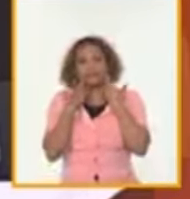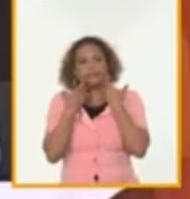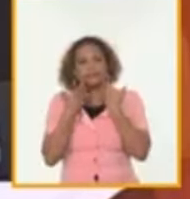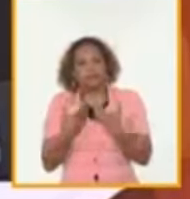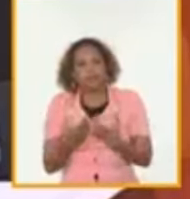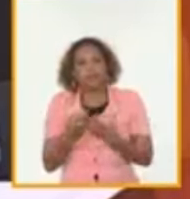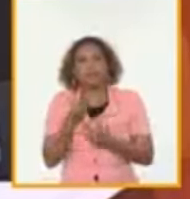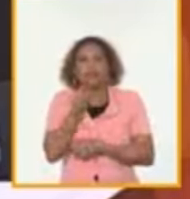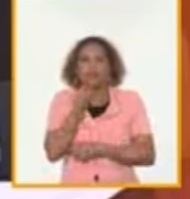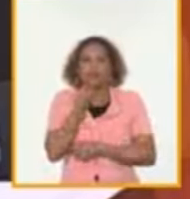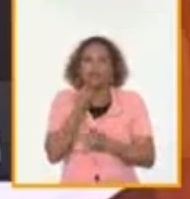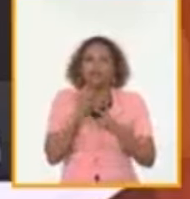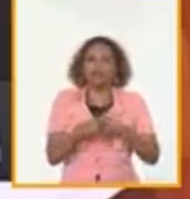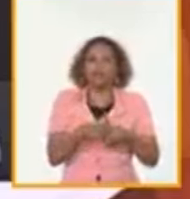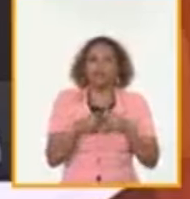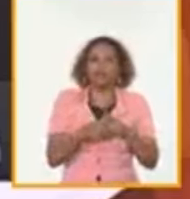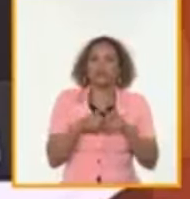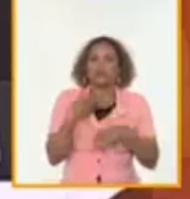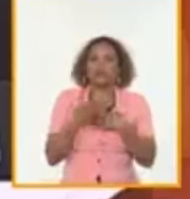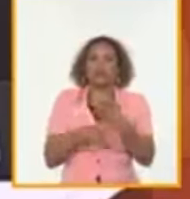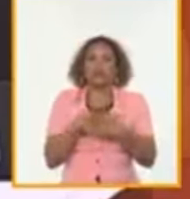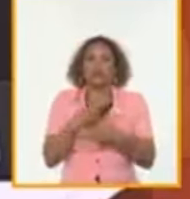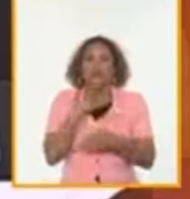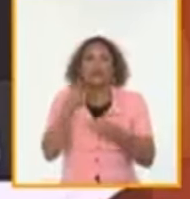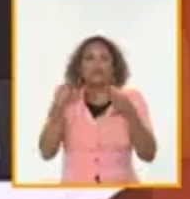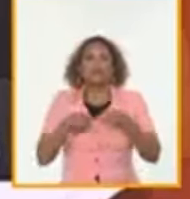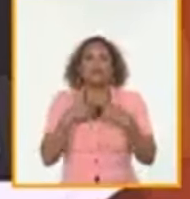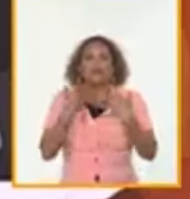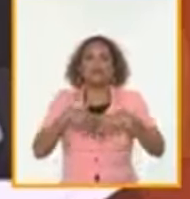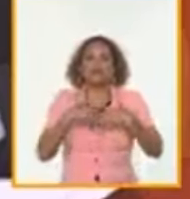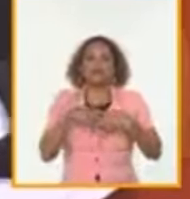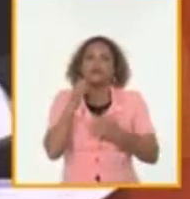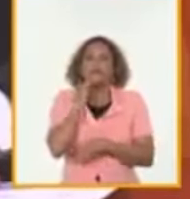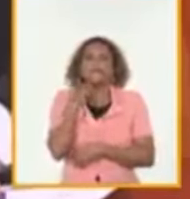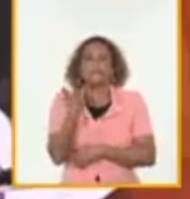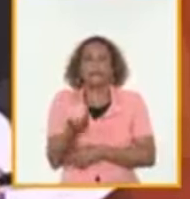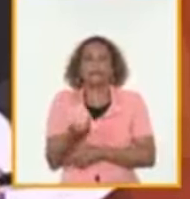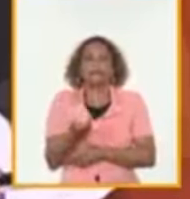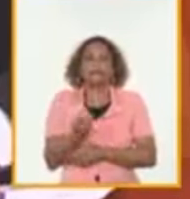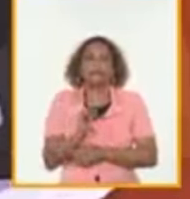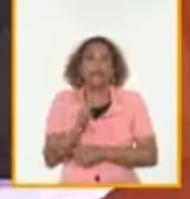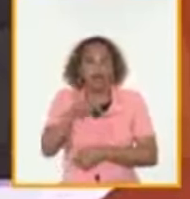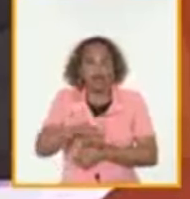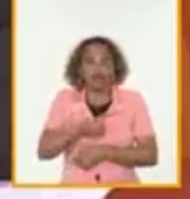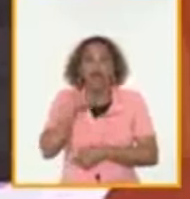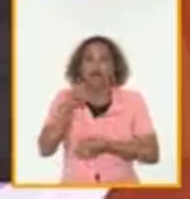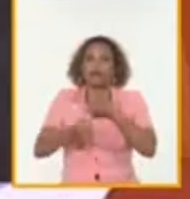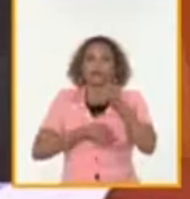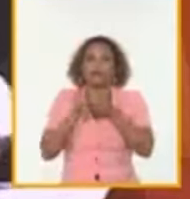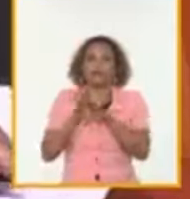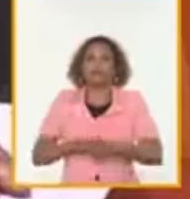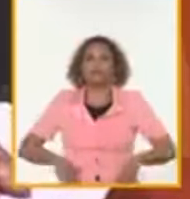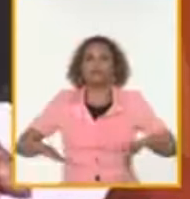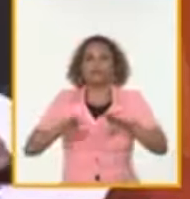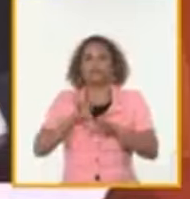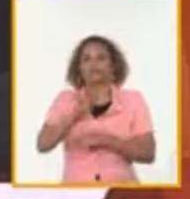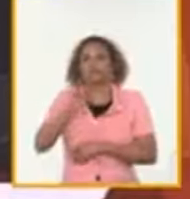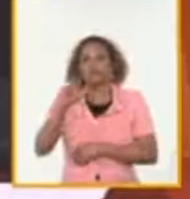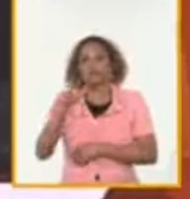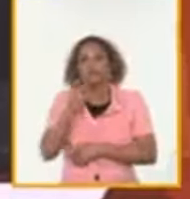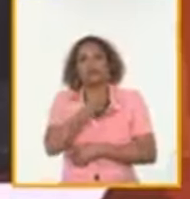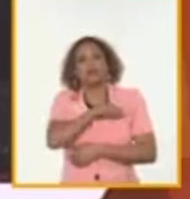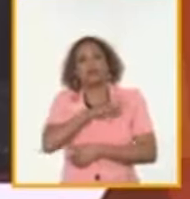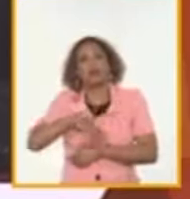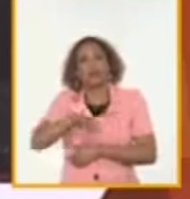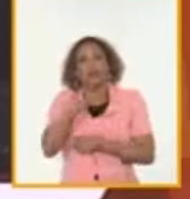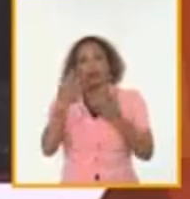puede ser la solución para estos problemas es producir más alimentos y de eso vamos a hablar ah Ah en esta mesa redonda porque Villa Clara sin duda es un polo para la